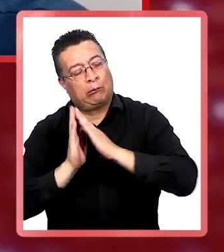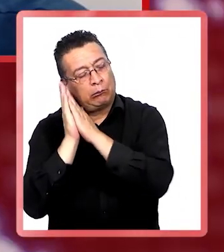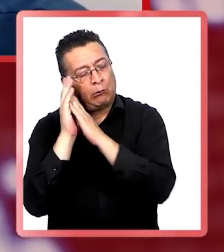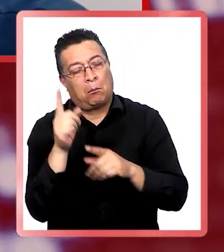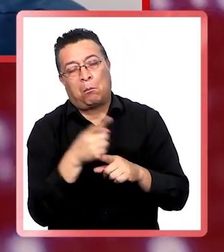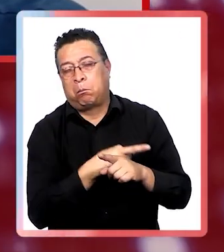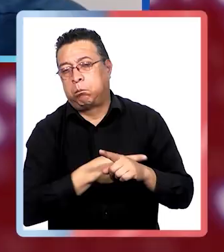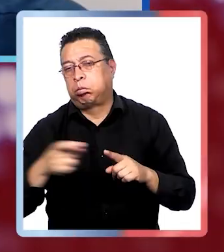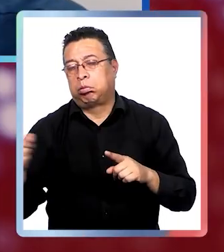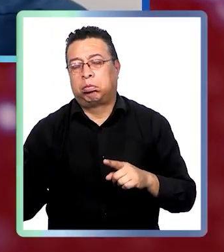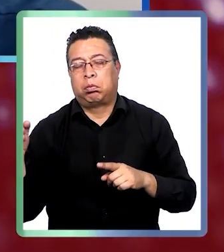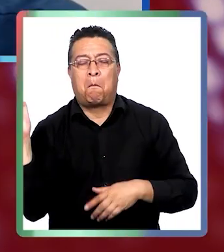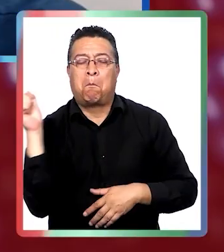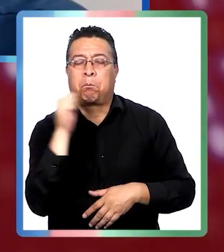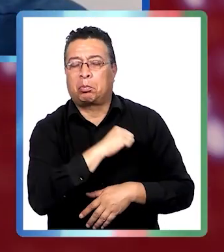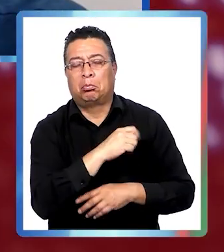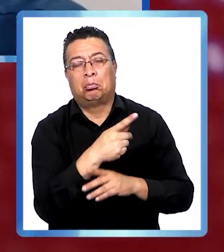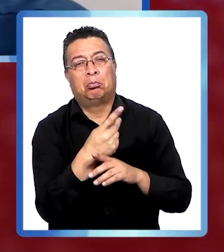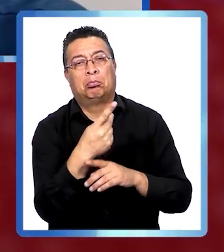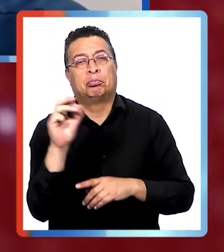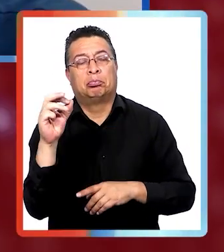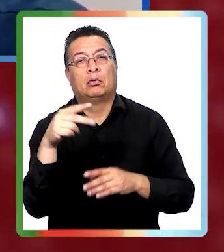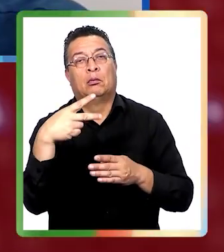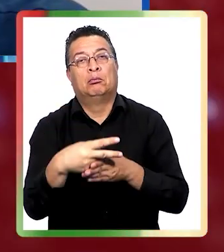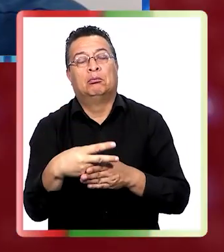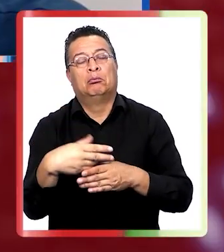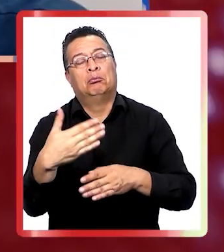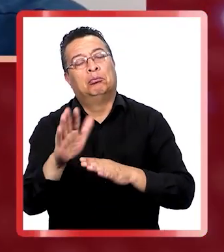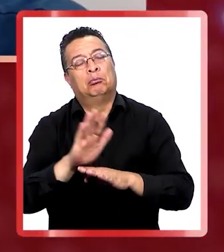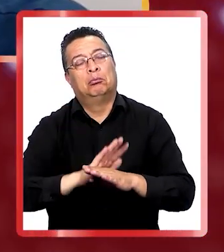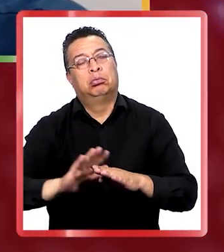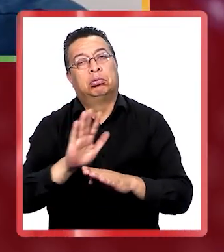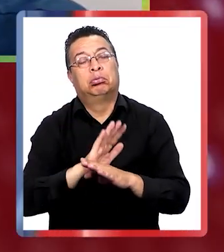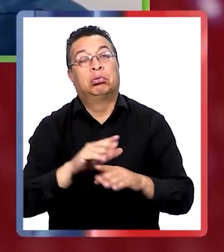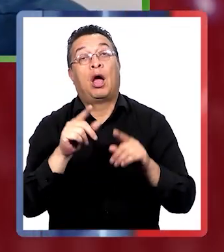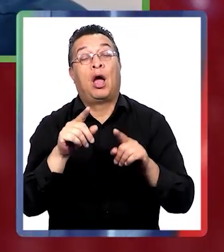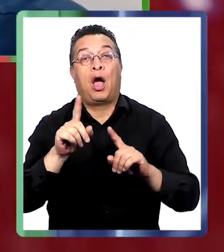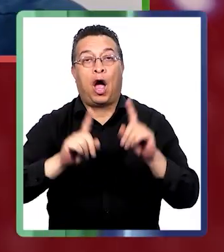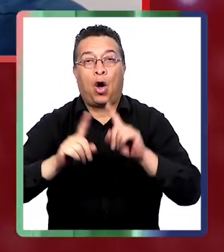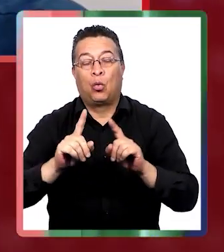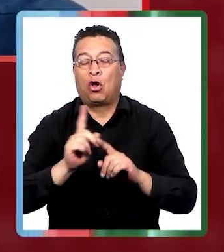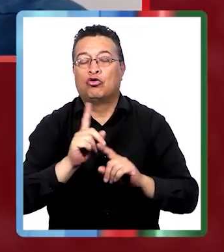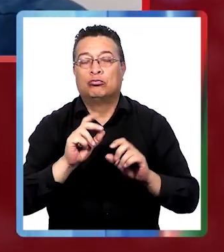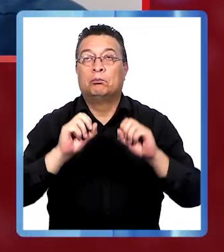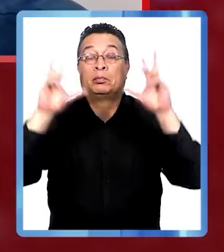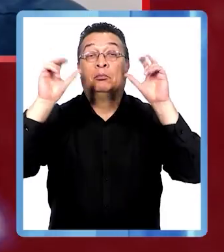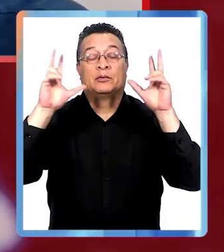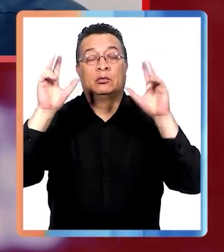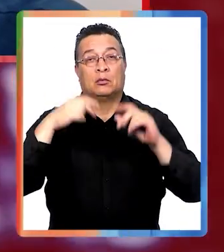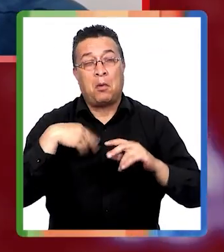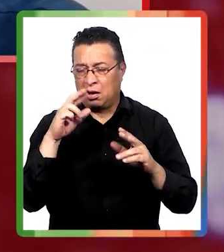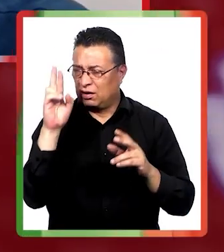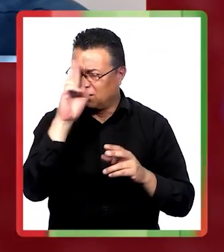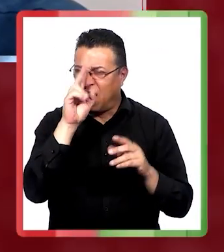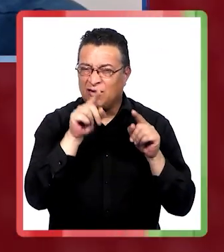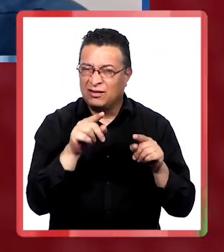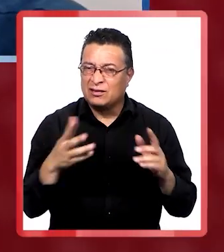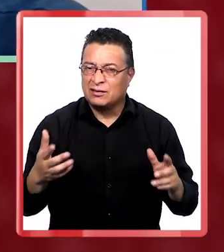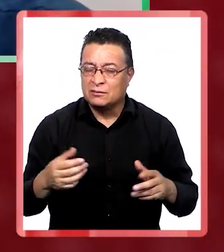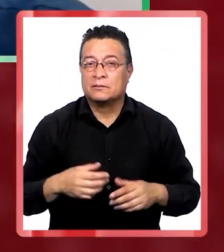día siguiente en cama, totalmente inútiles respecto a la funcionalidad del día a día. Lo encuentro algo muy llamativo,